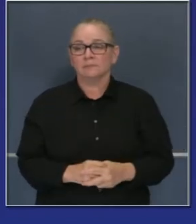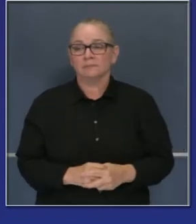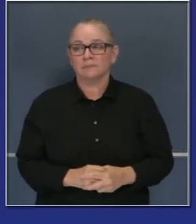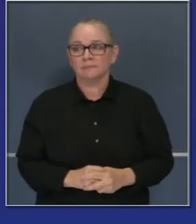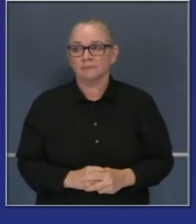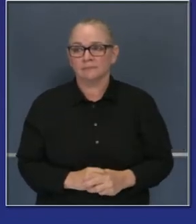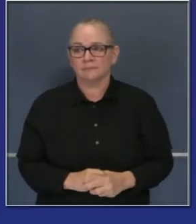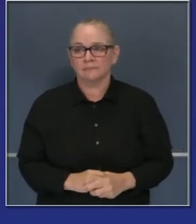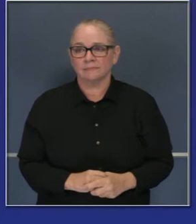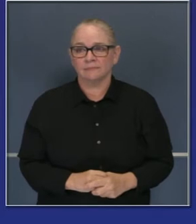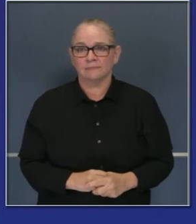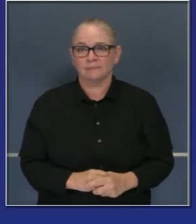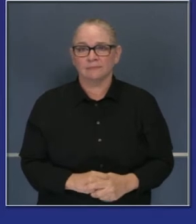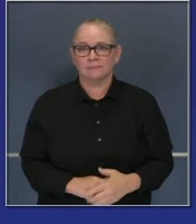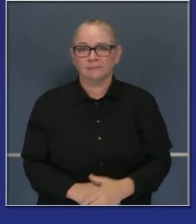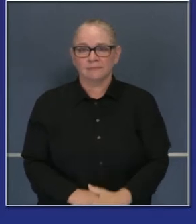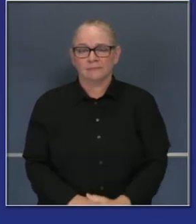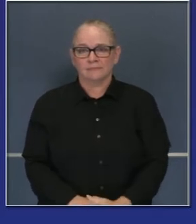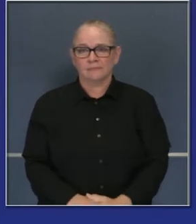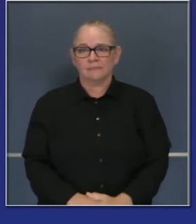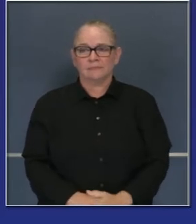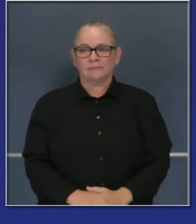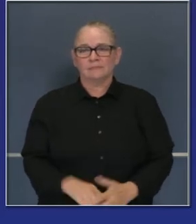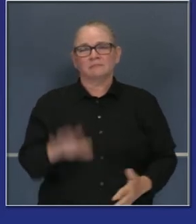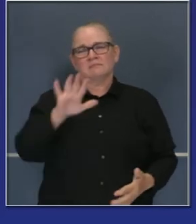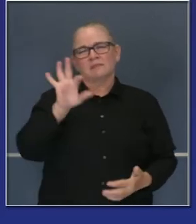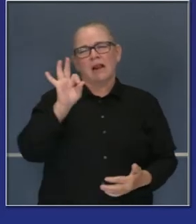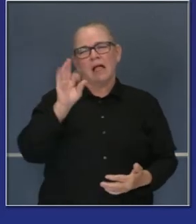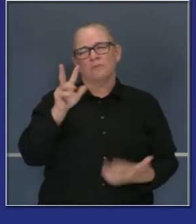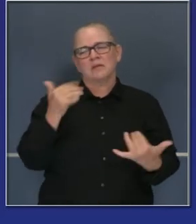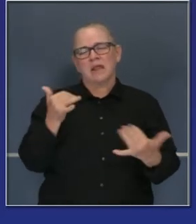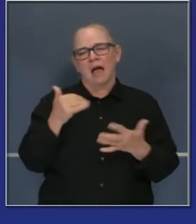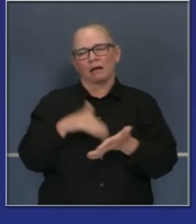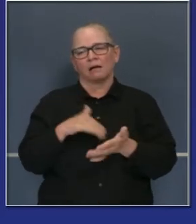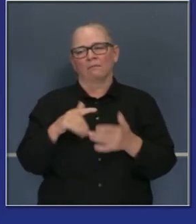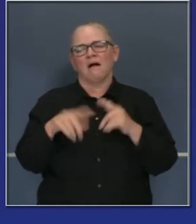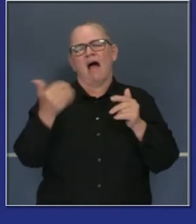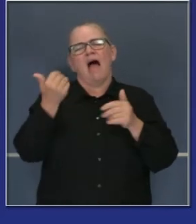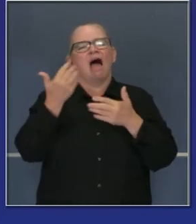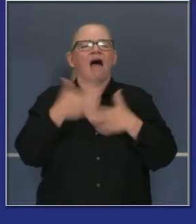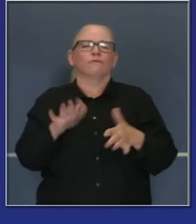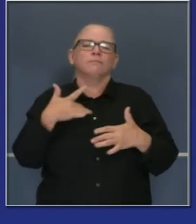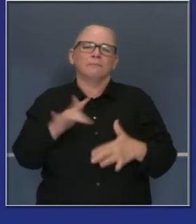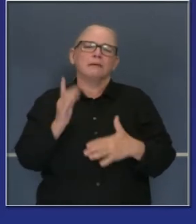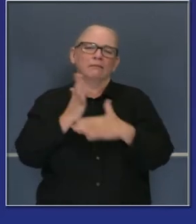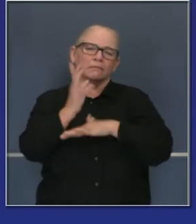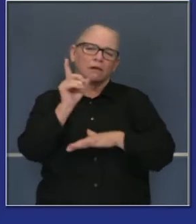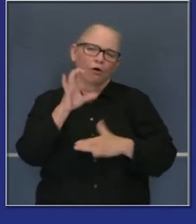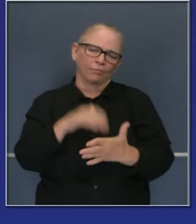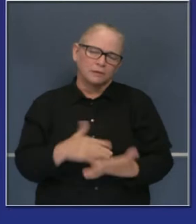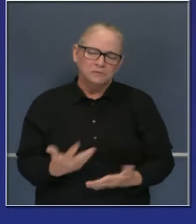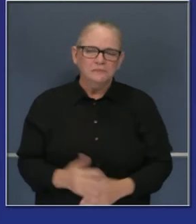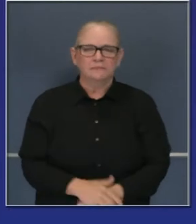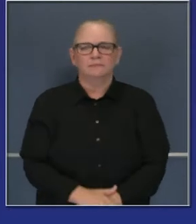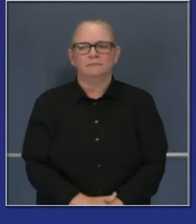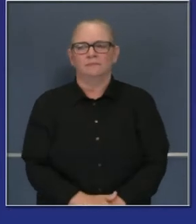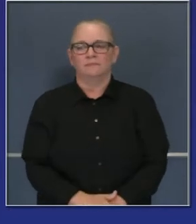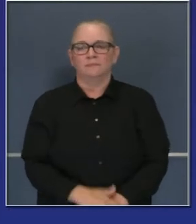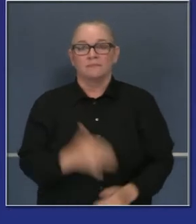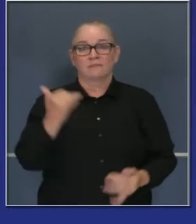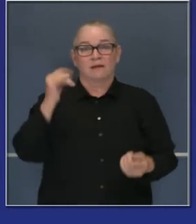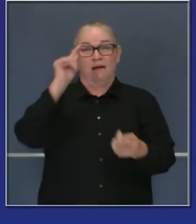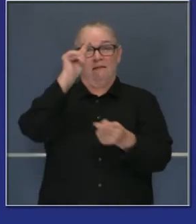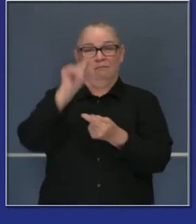días el número está cerca de los 100 mil las 100.000 pruebas pero en todo caso la tasa de positividad ha bajado a